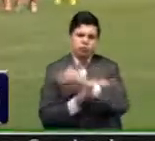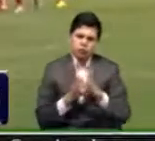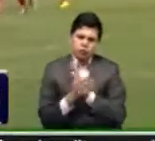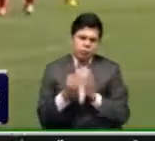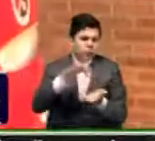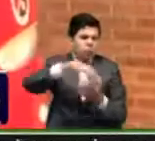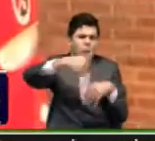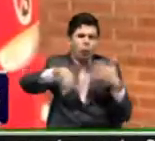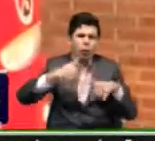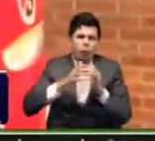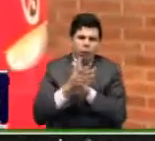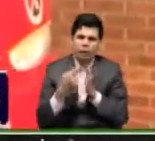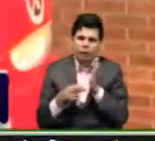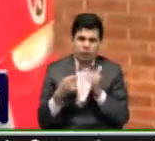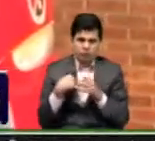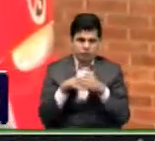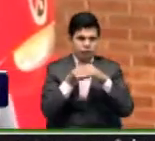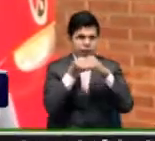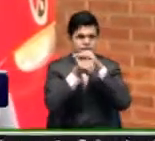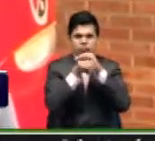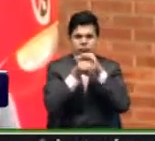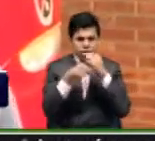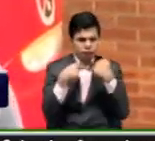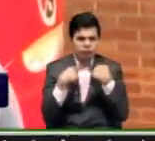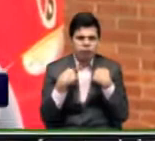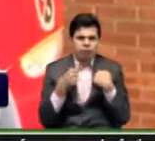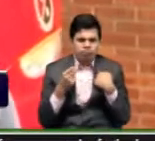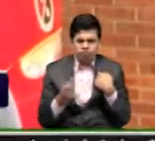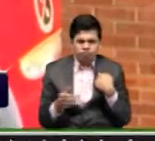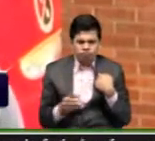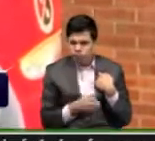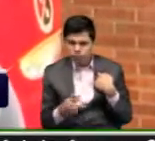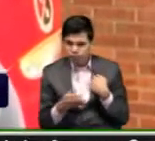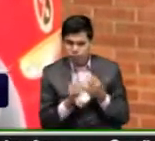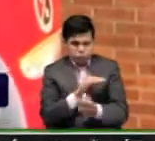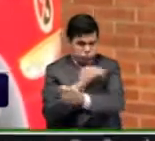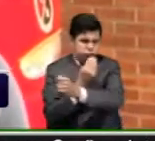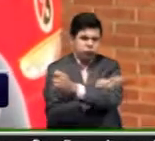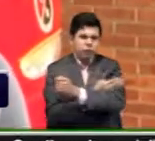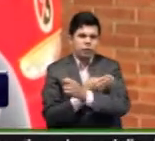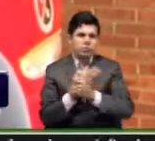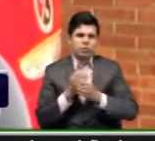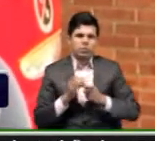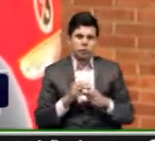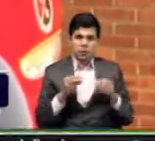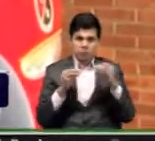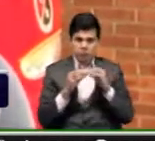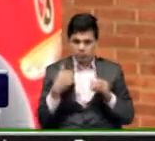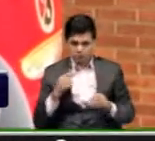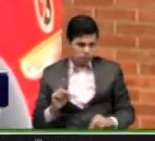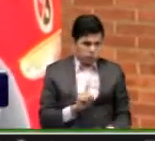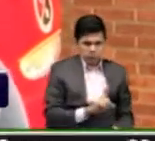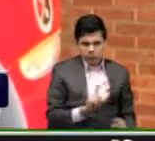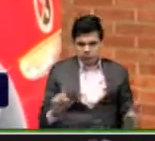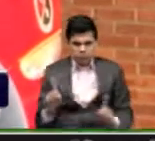campo de juego. Soy un delantero que es muy rápido en la parte de arriba, muy potente, se mueve mucho,